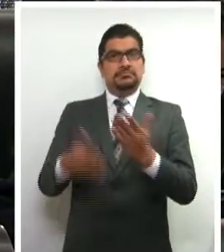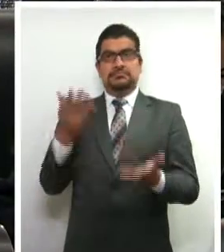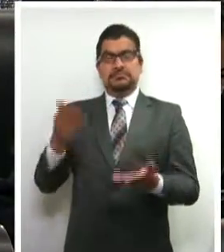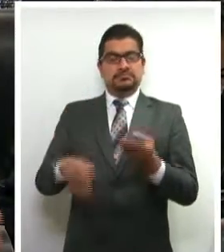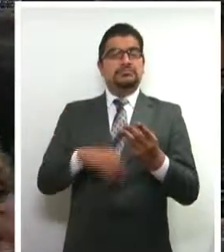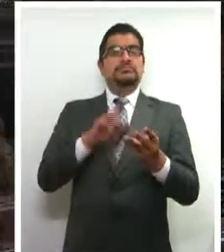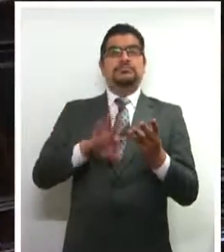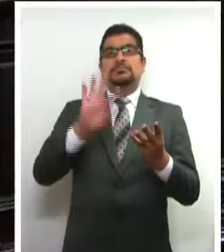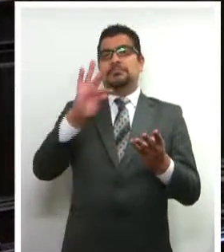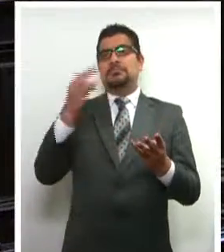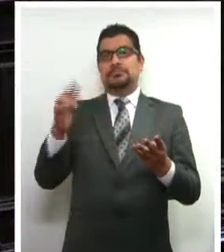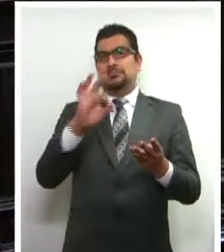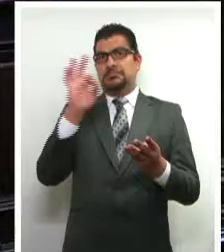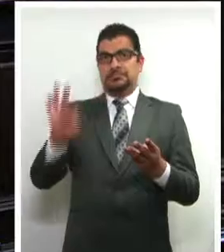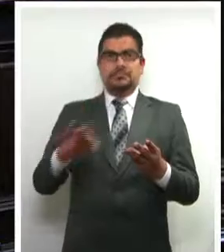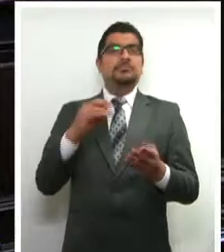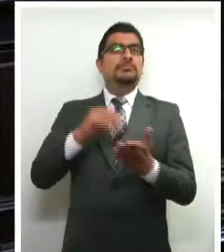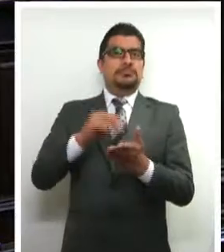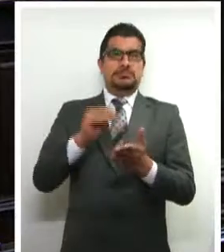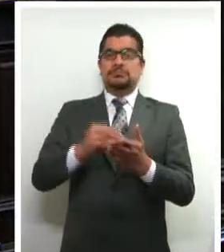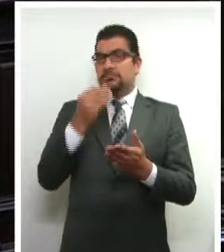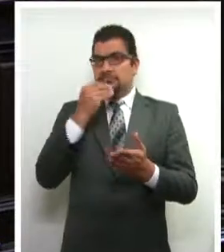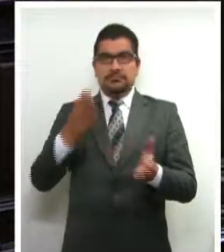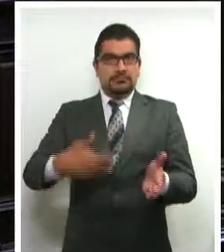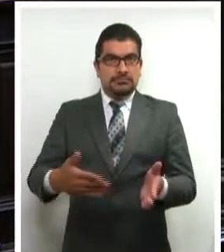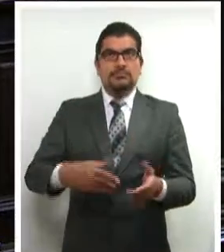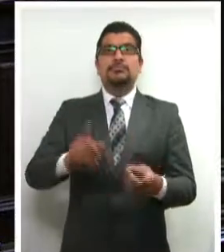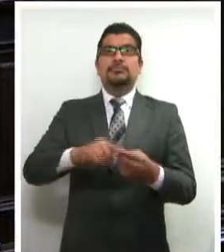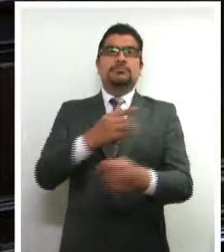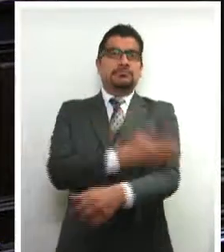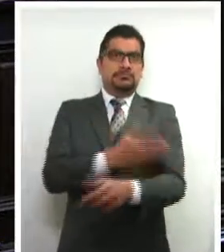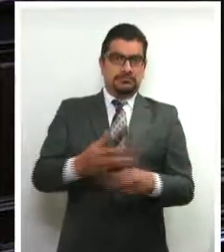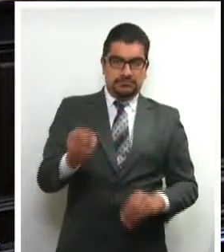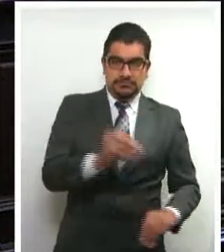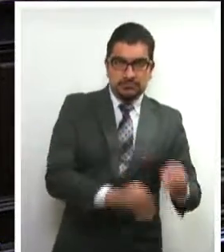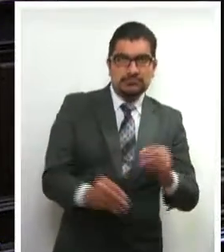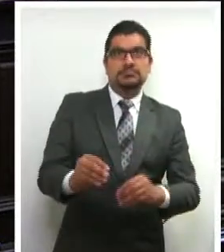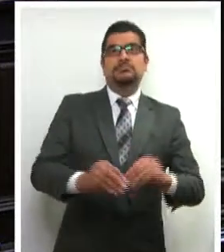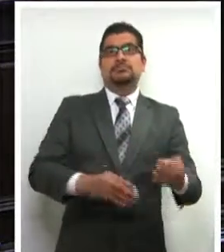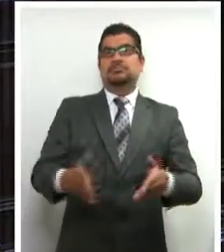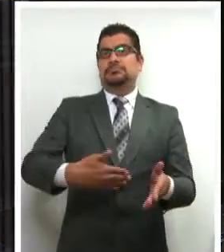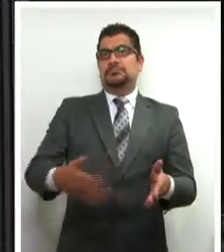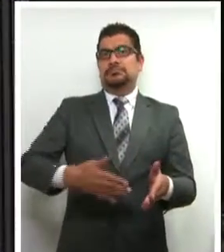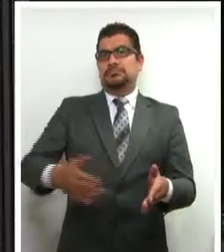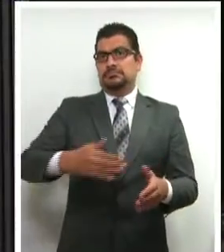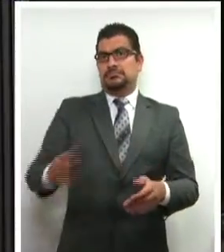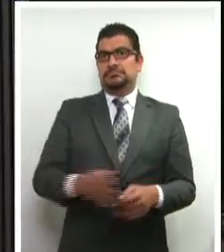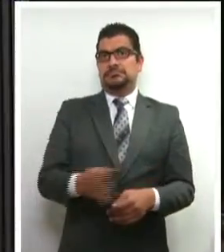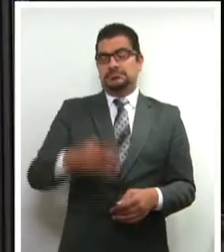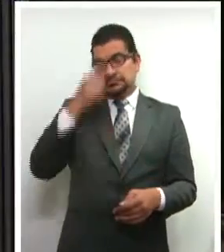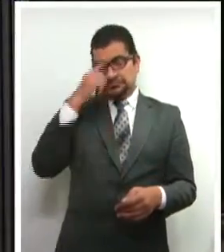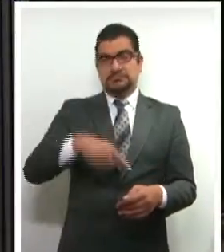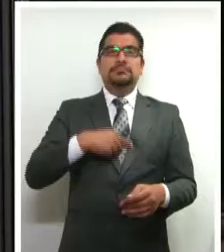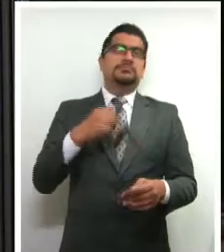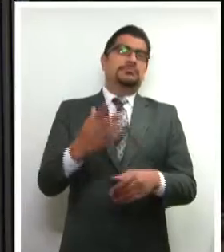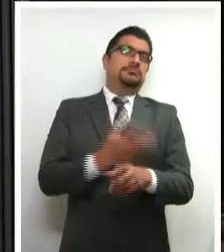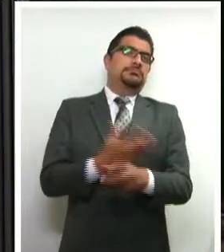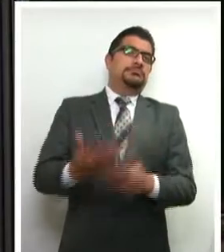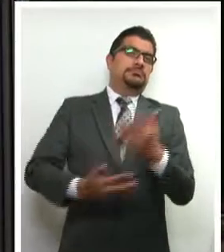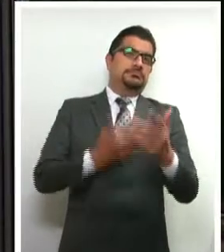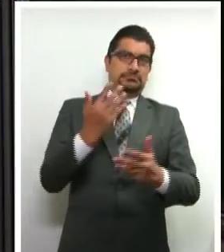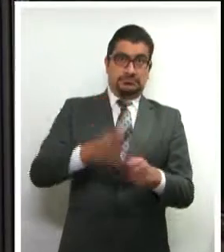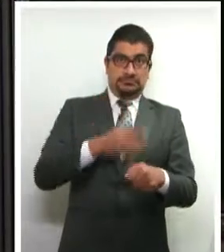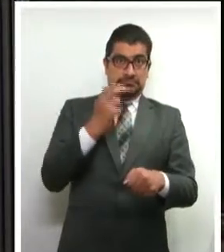47% aún cocinan en hogares de leña o carbón. El Congreso de la Unión ha